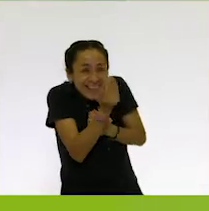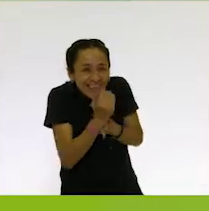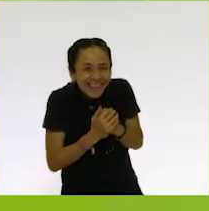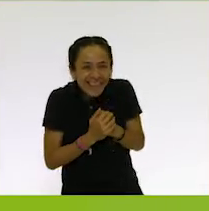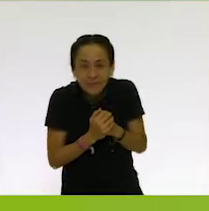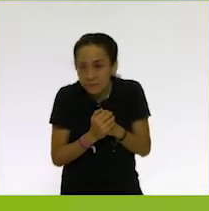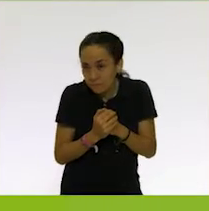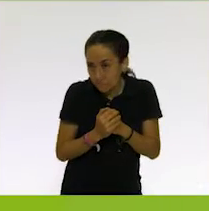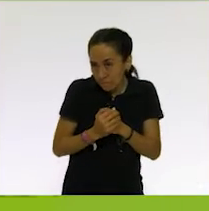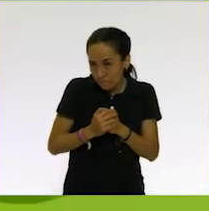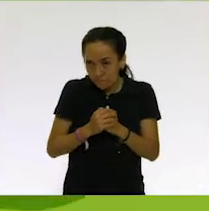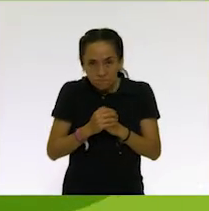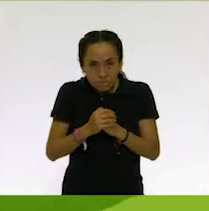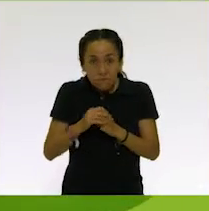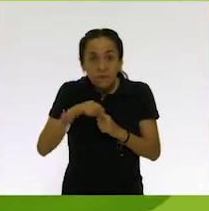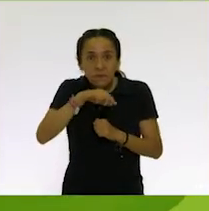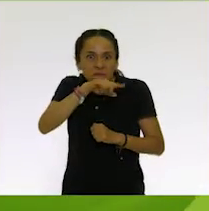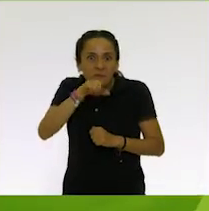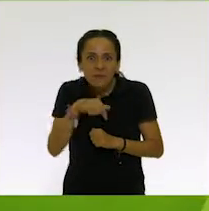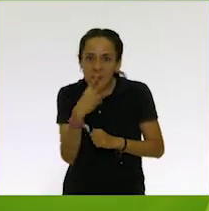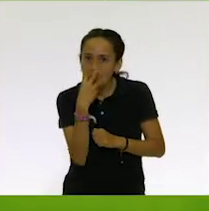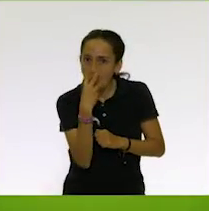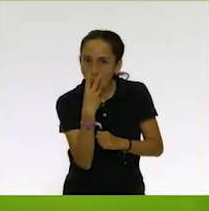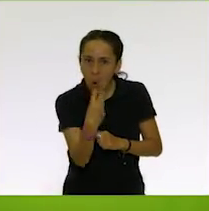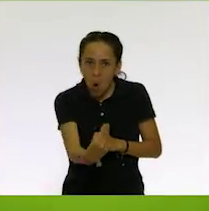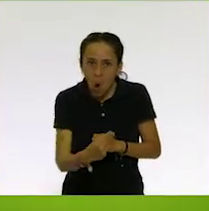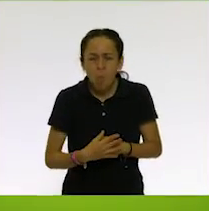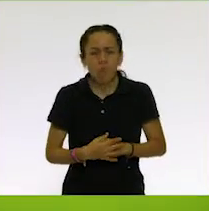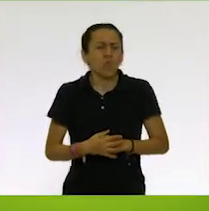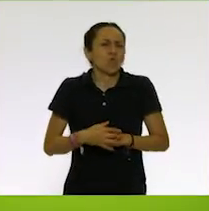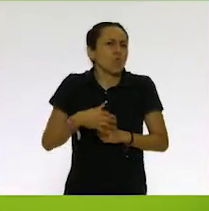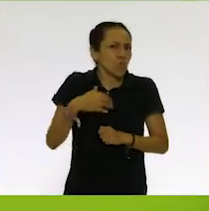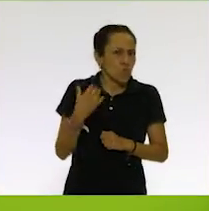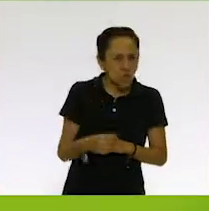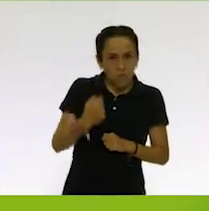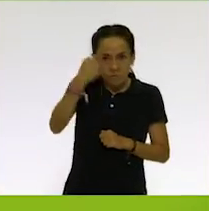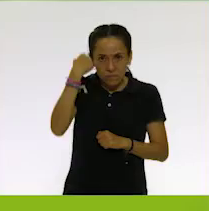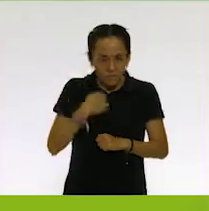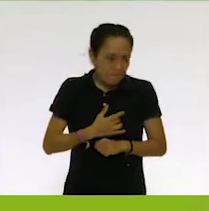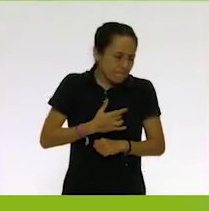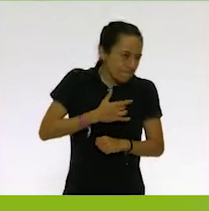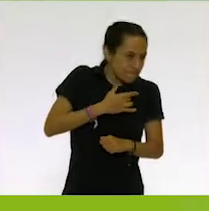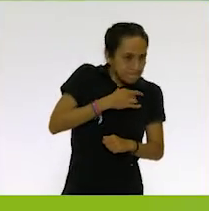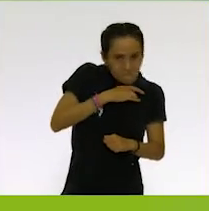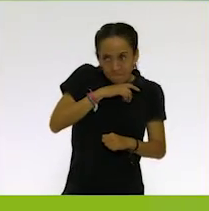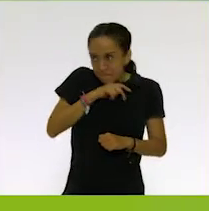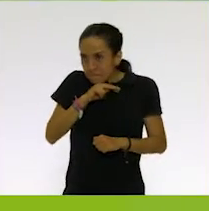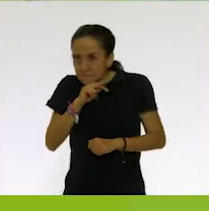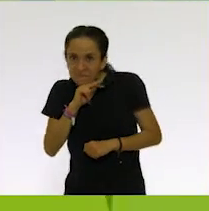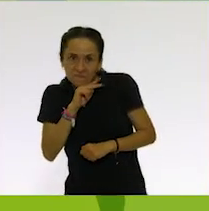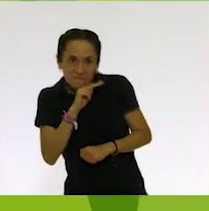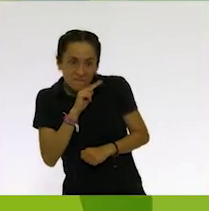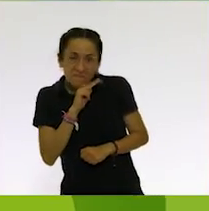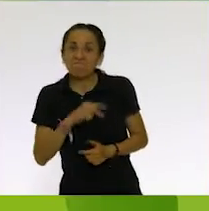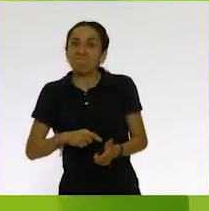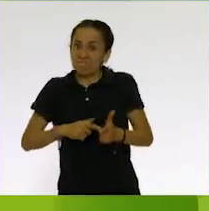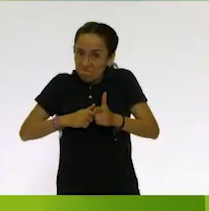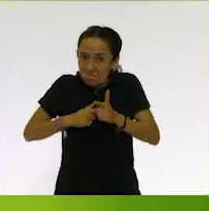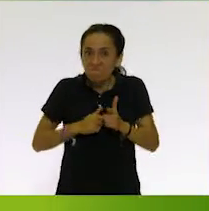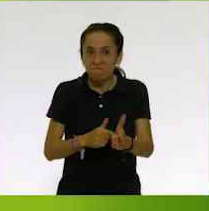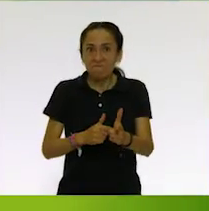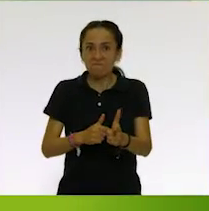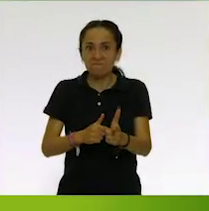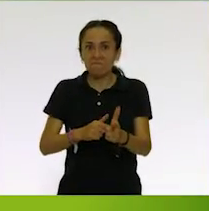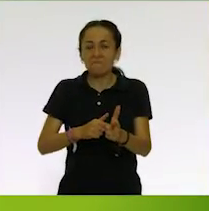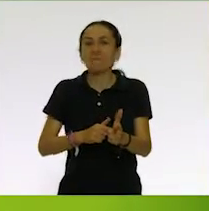El lobo se puso muy preocupado e insistió,